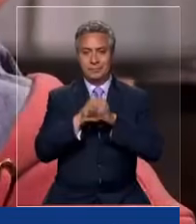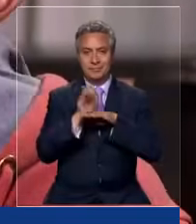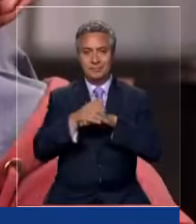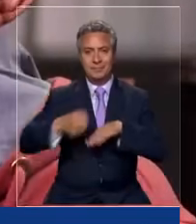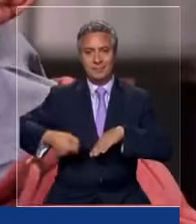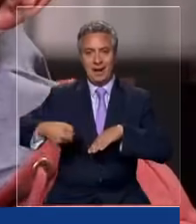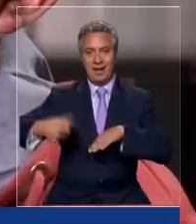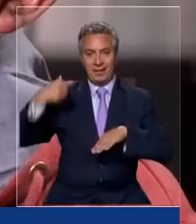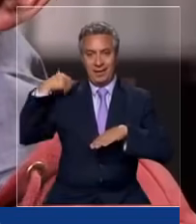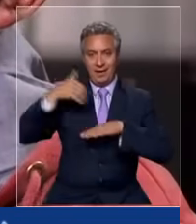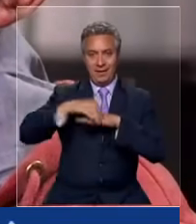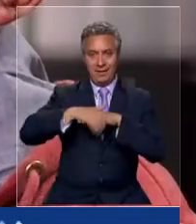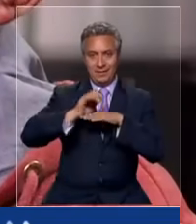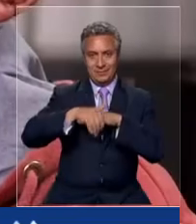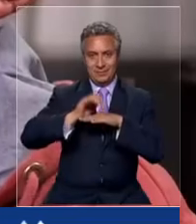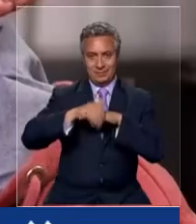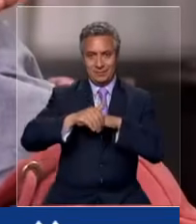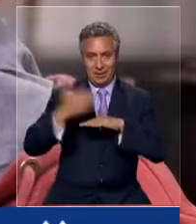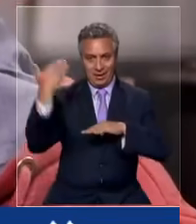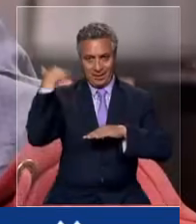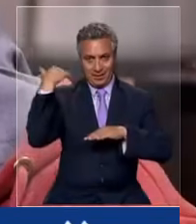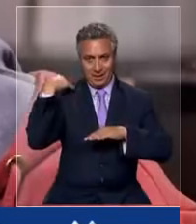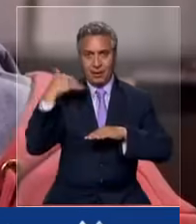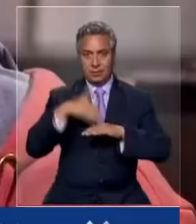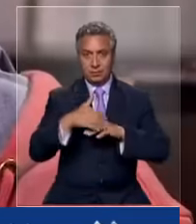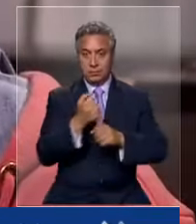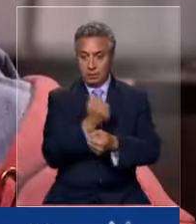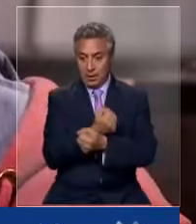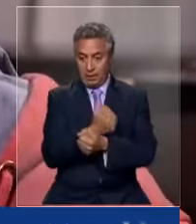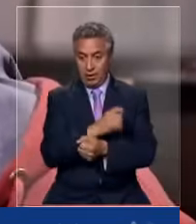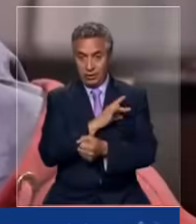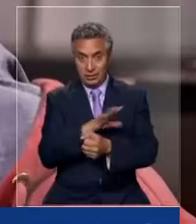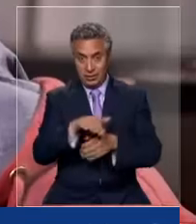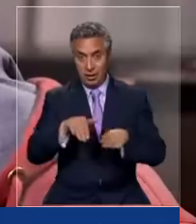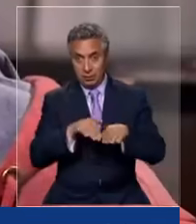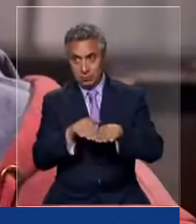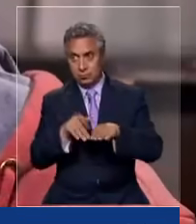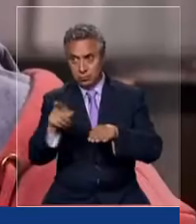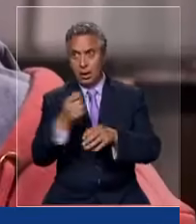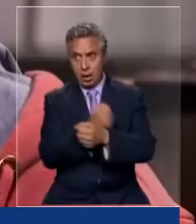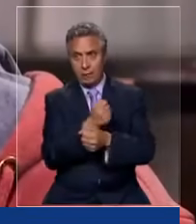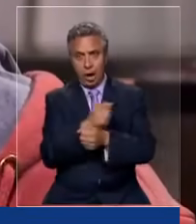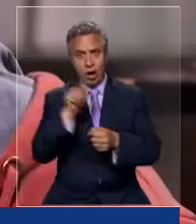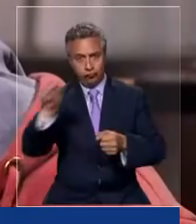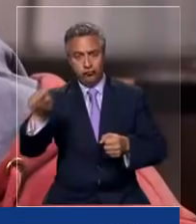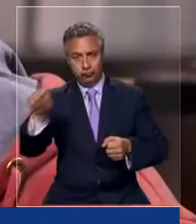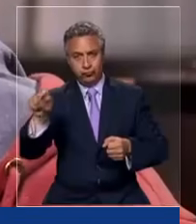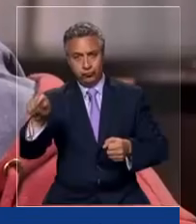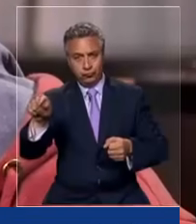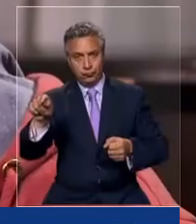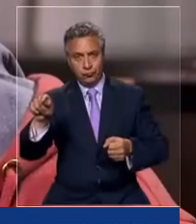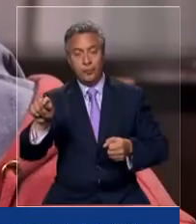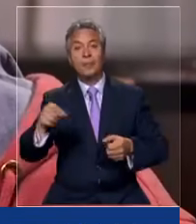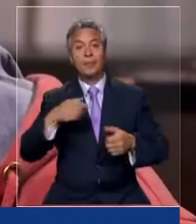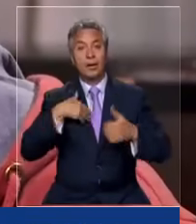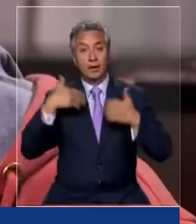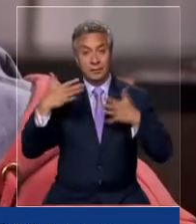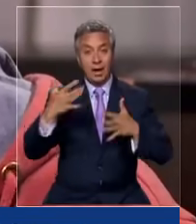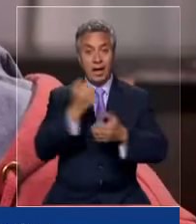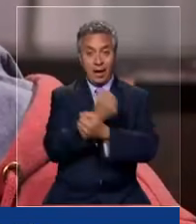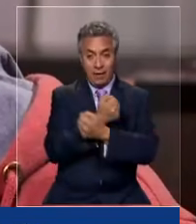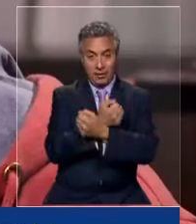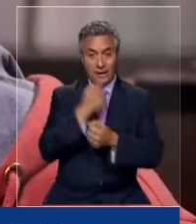denuncia, yo me estacioné en la calle Carabineros de Chile, atrasito, y iba a ir con los carabineros de ahí. Cuando estaba con llamada con